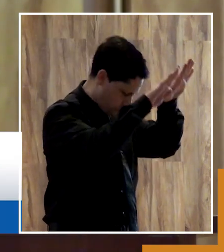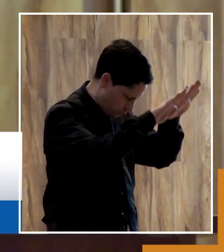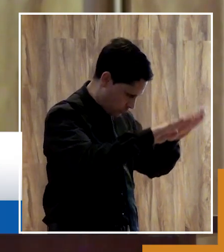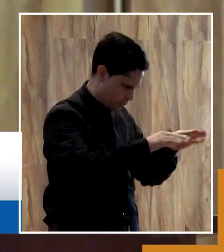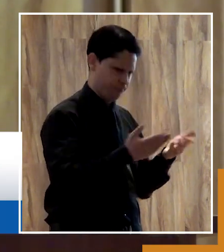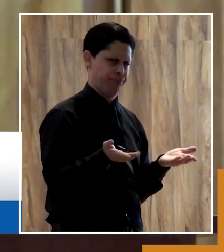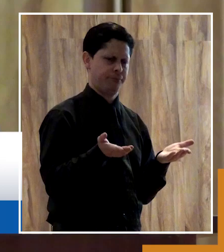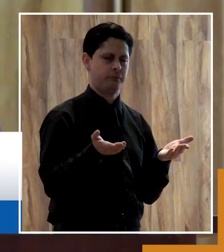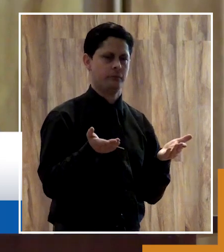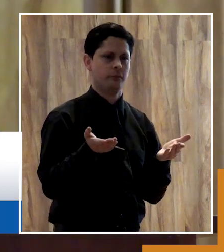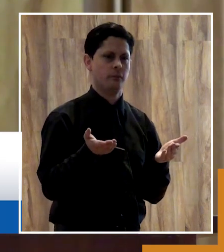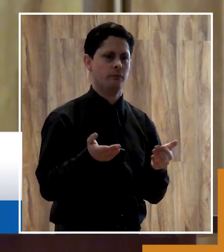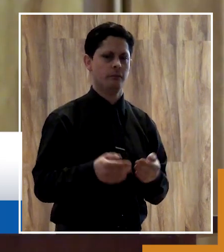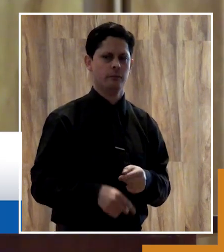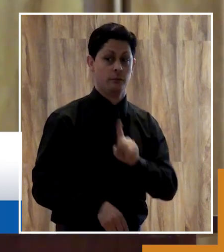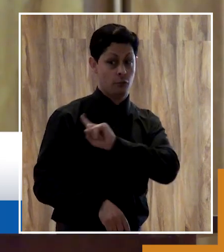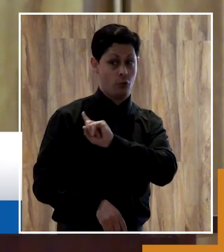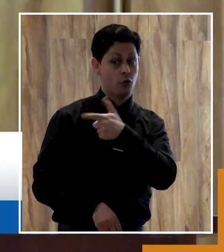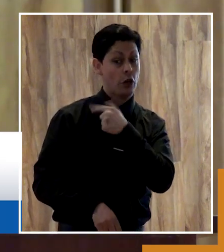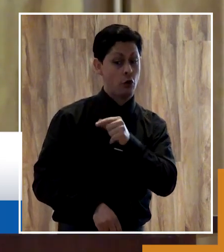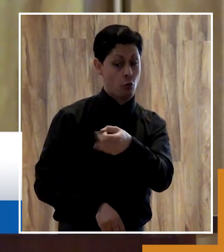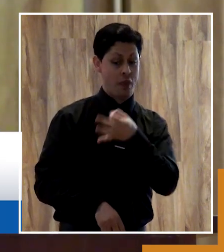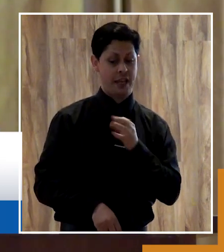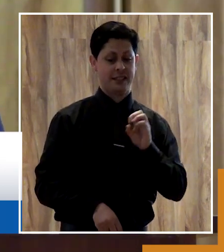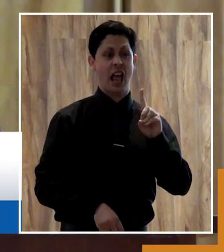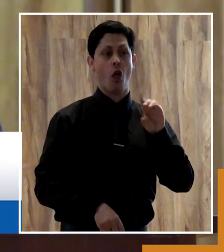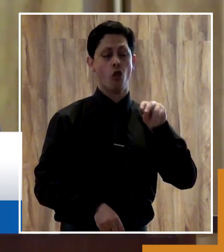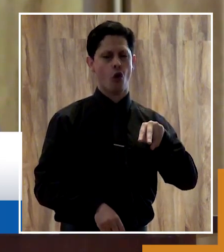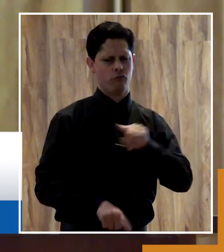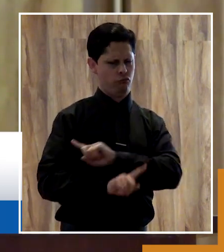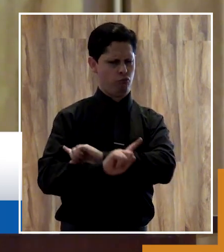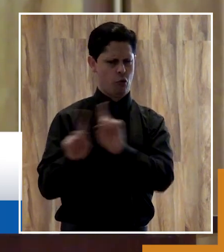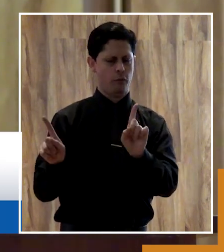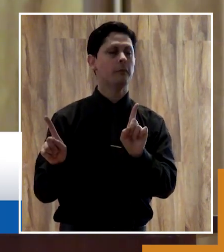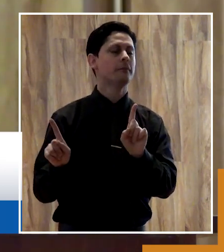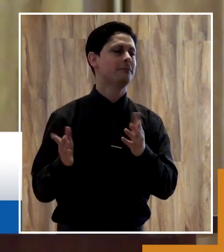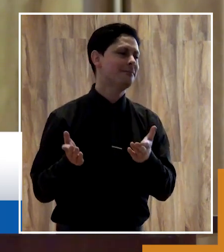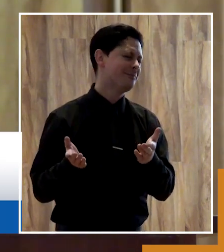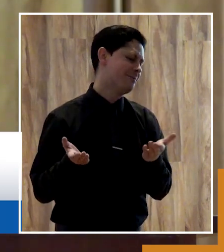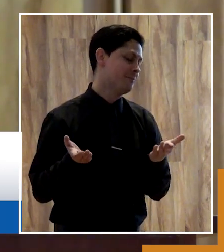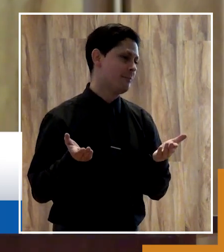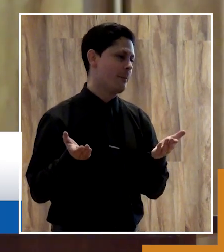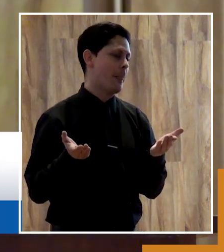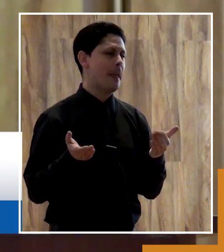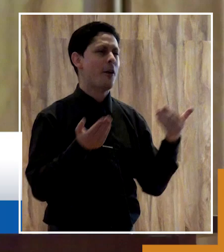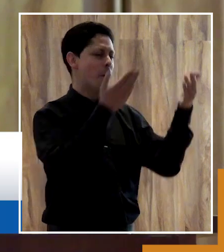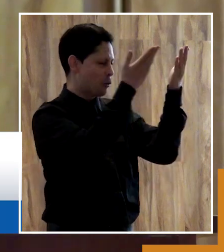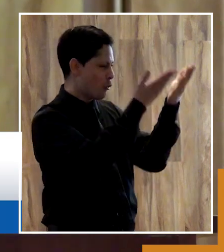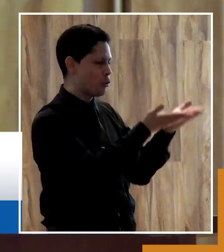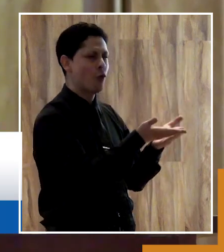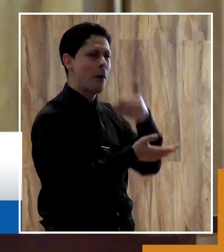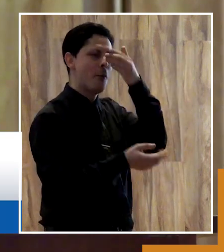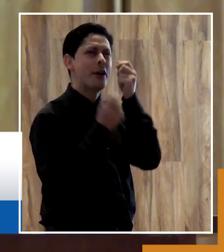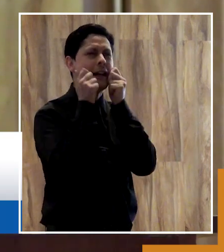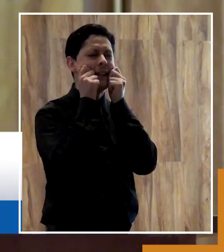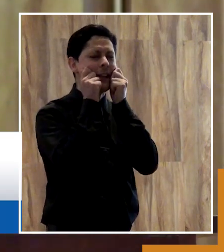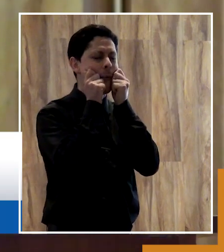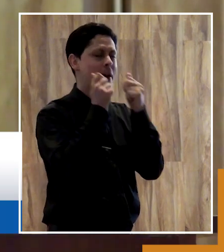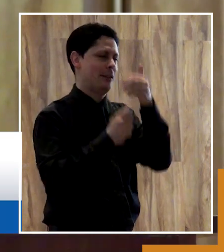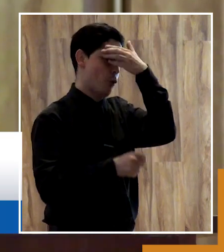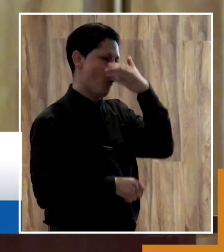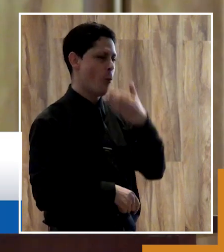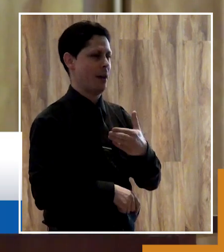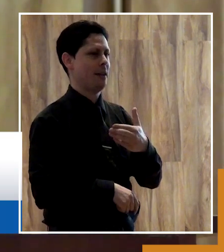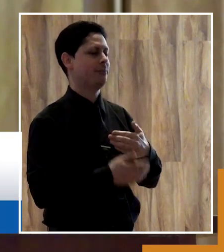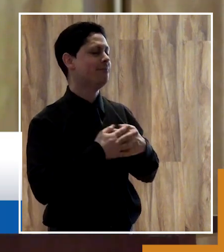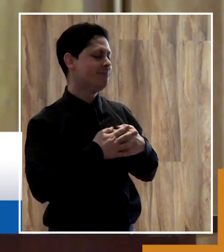anécdota. De nuevo, un hecho que lo retrata nuevamente en su calidad humana, ¿no?